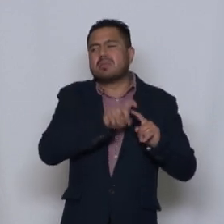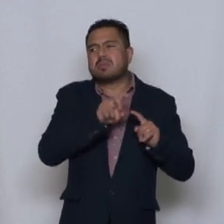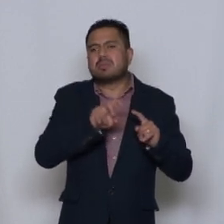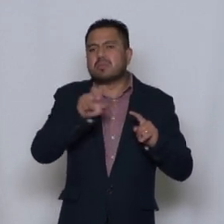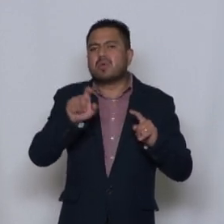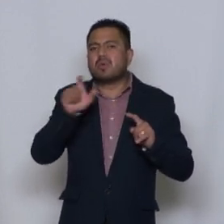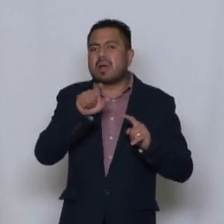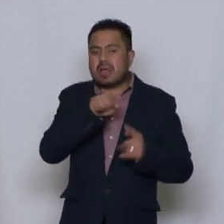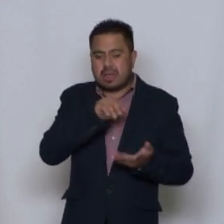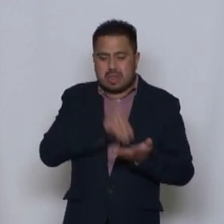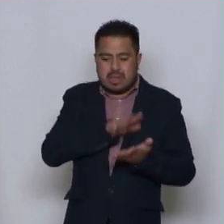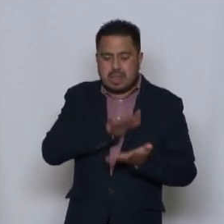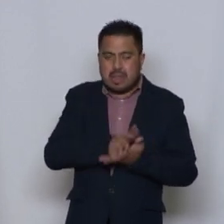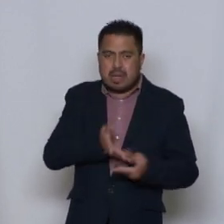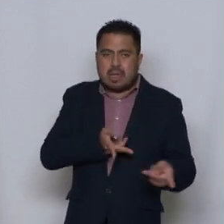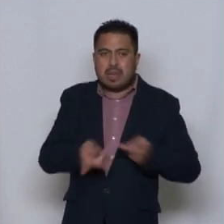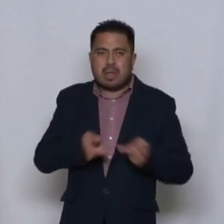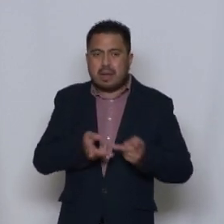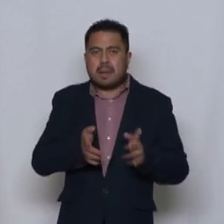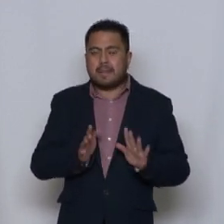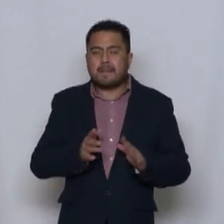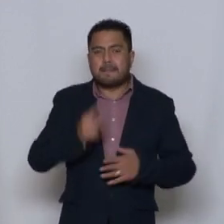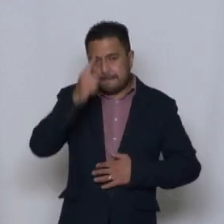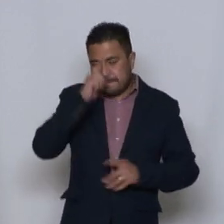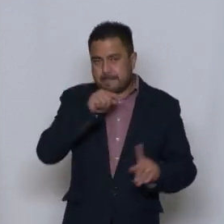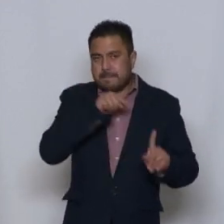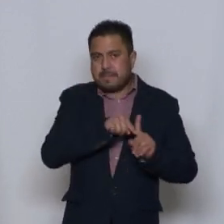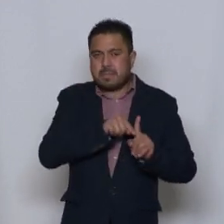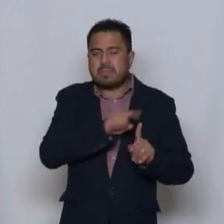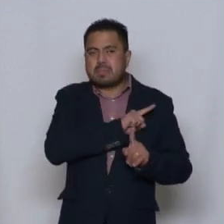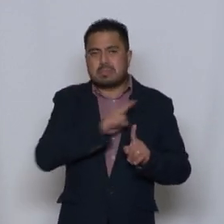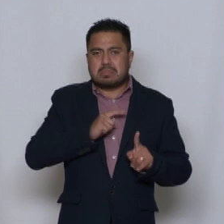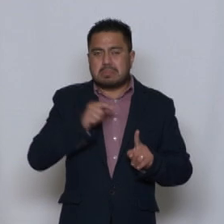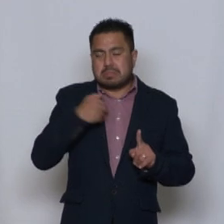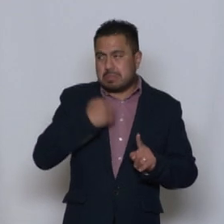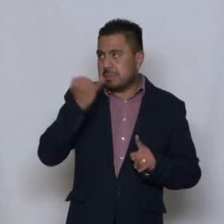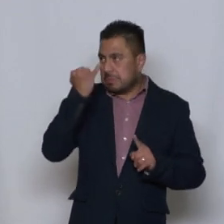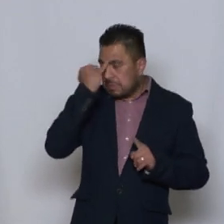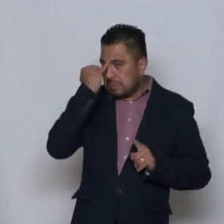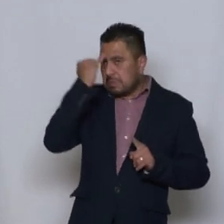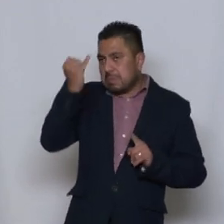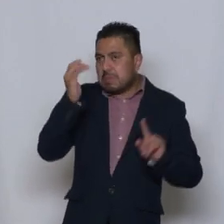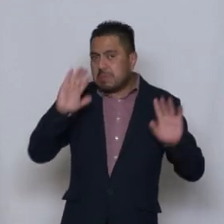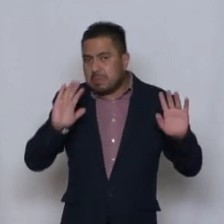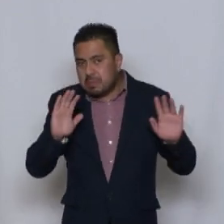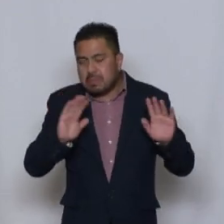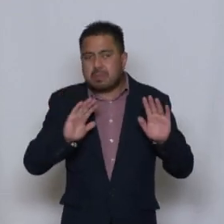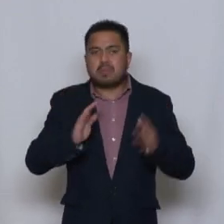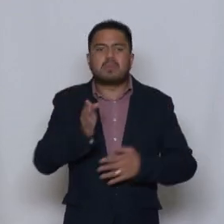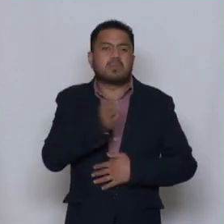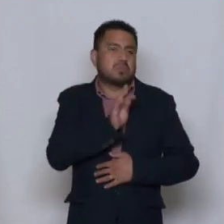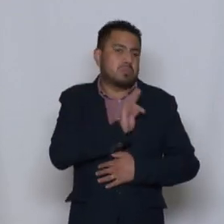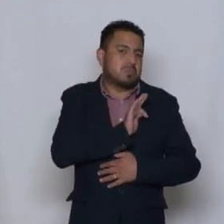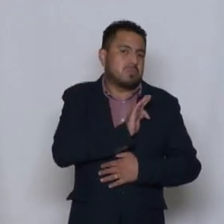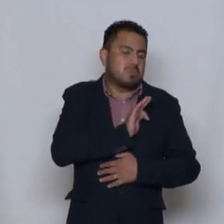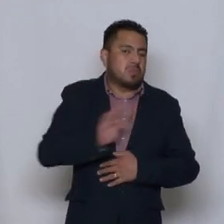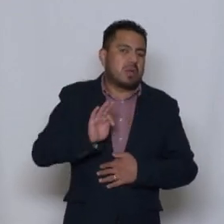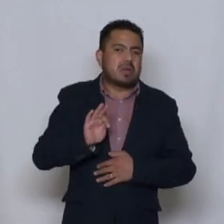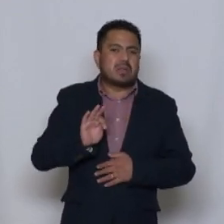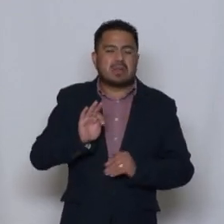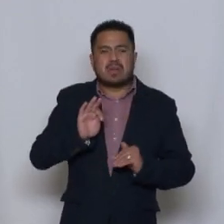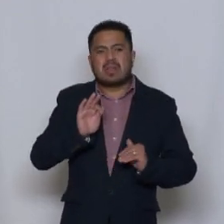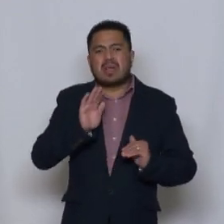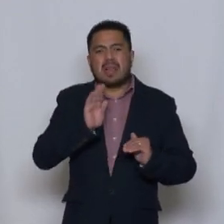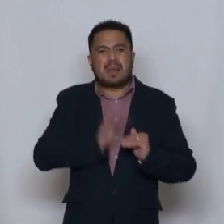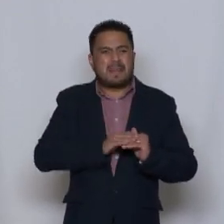cuando planea. Para ello, pues me imagino que puede ser que suba